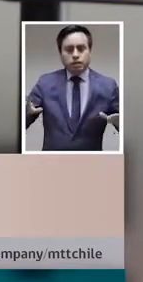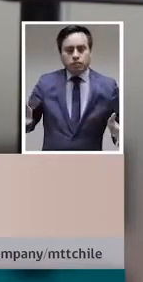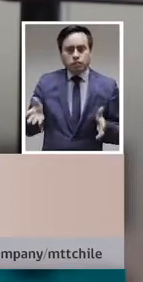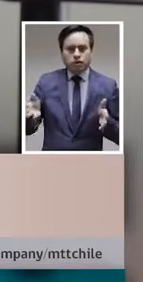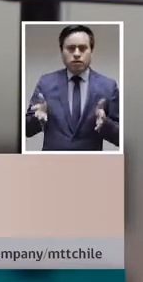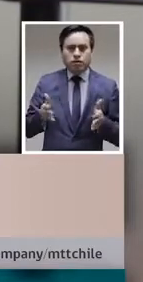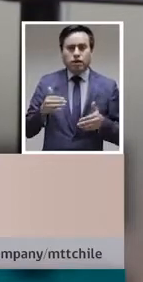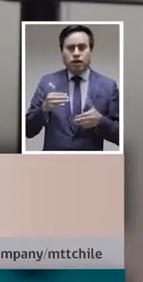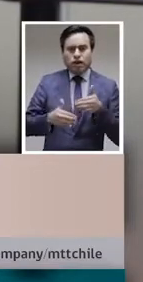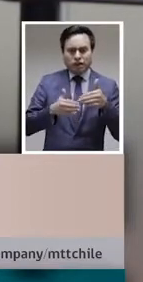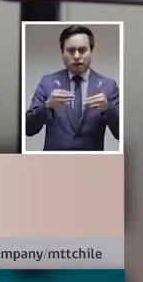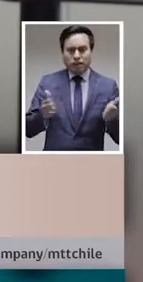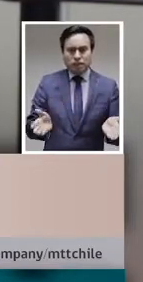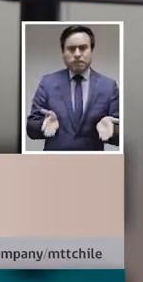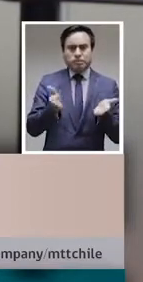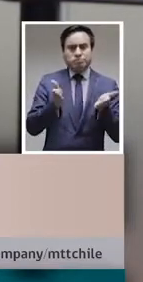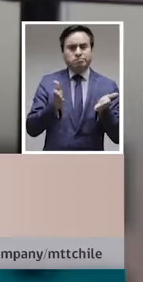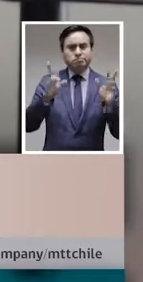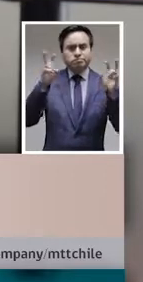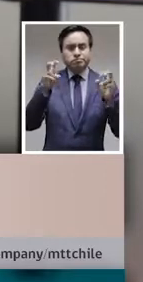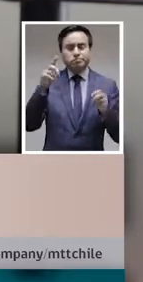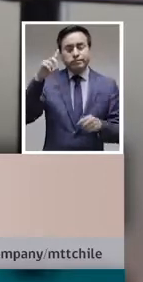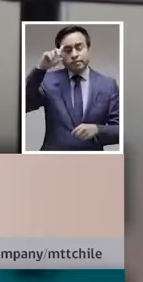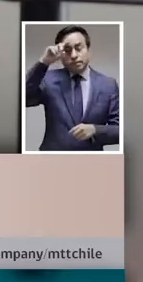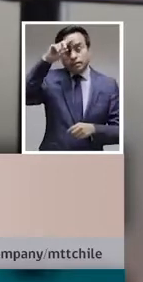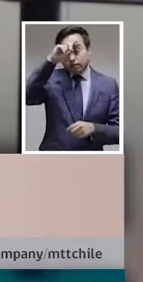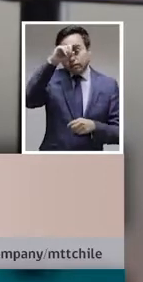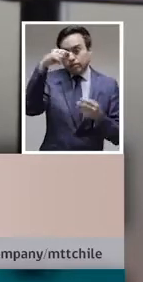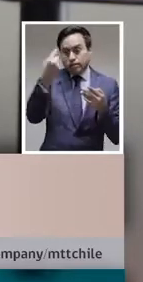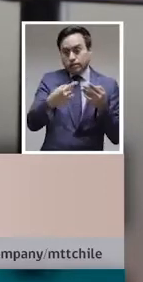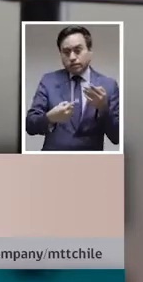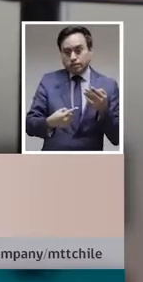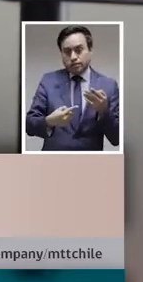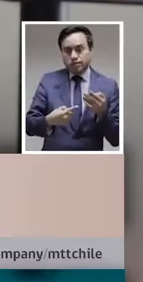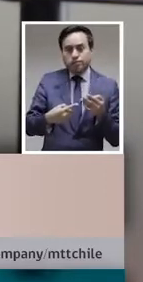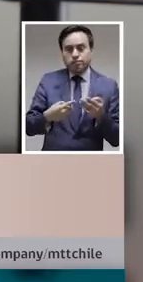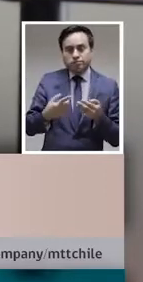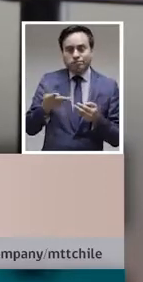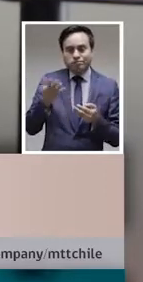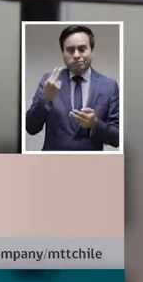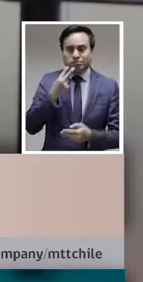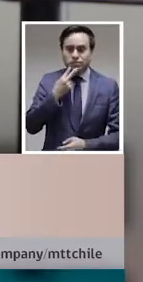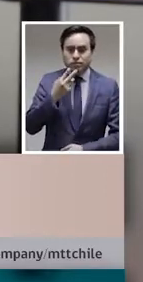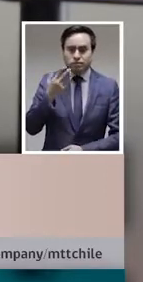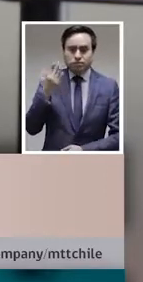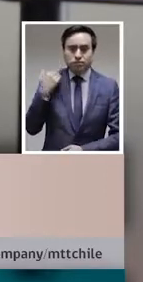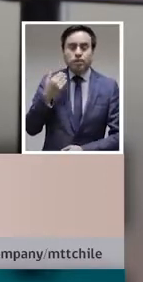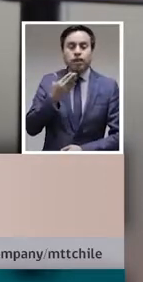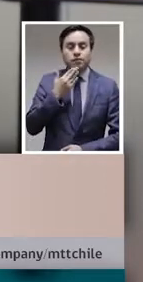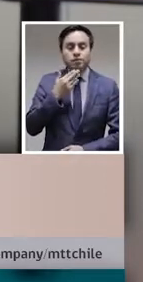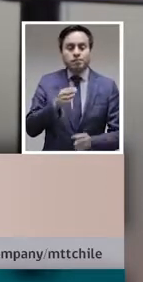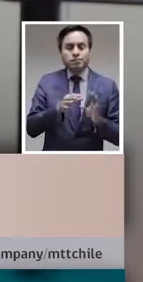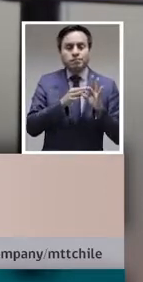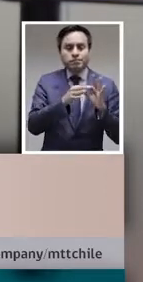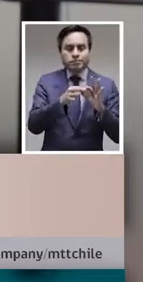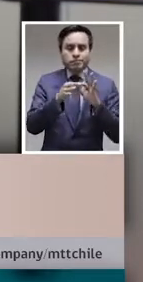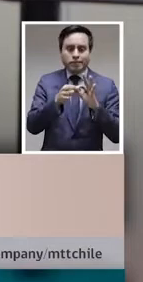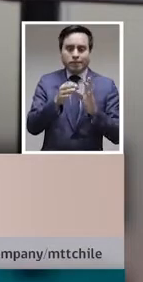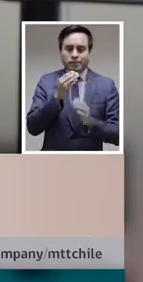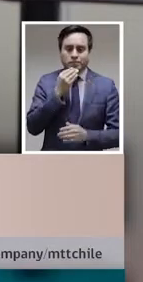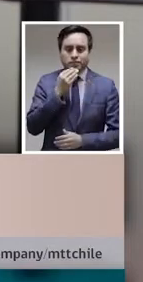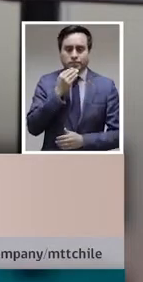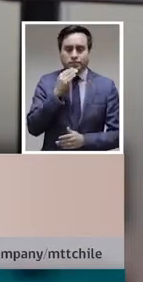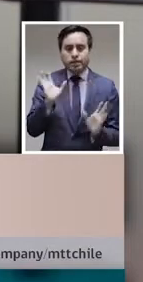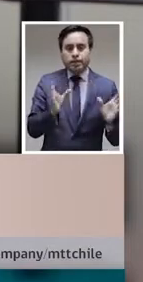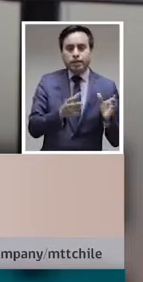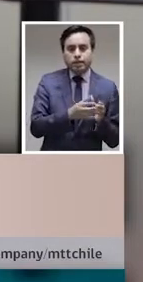que ha llevado adelante las dificultades por las cuales hemos atravesado. Quiero agradecer también a